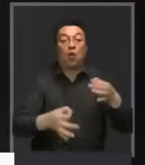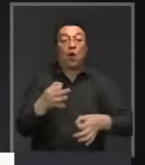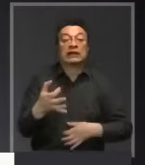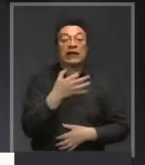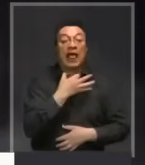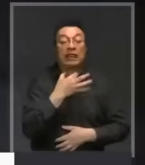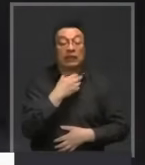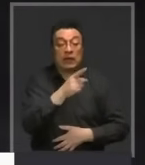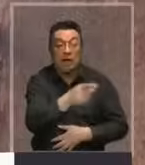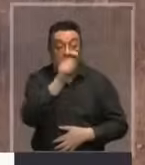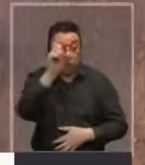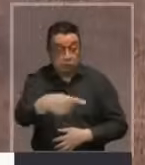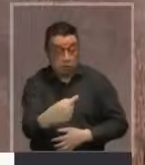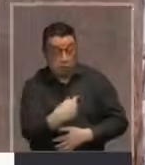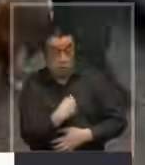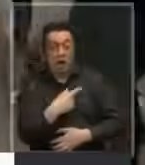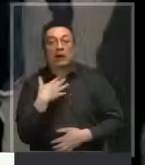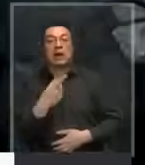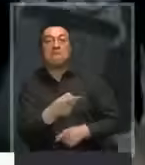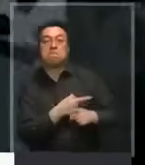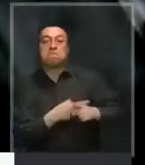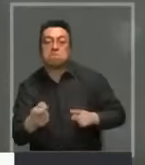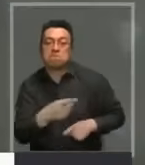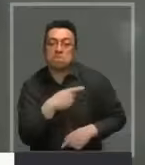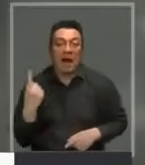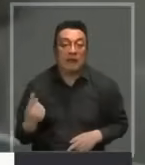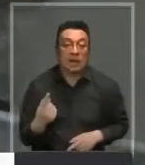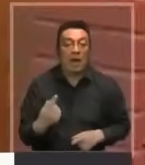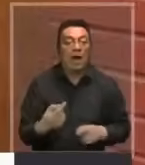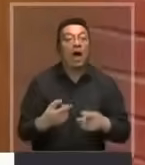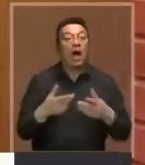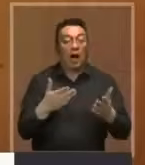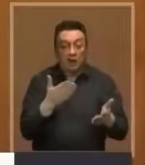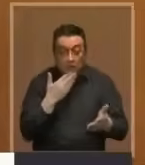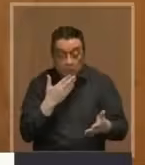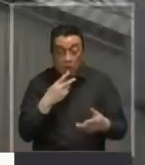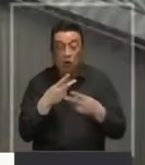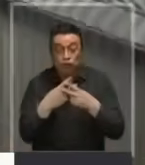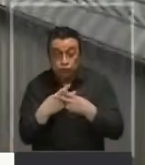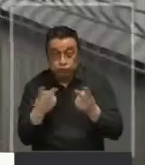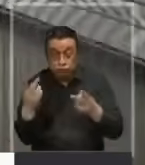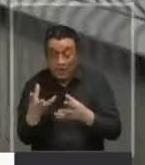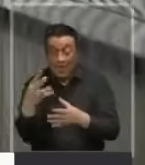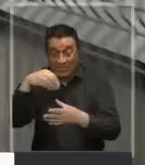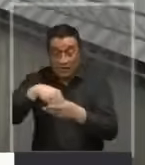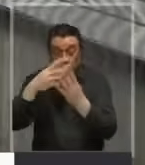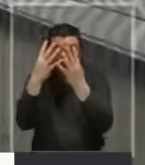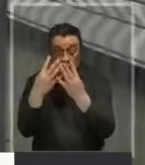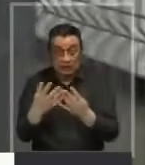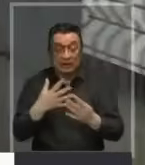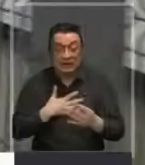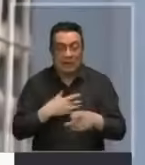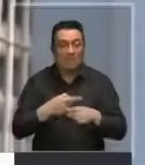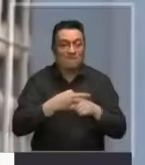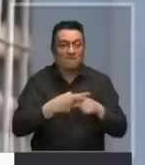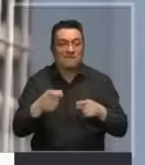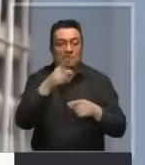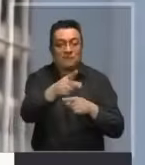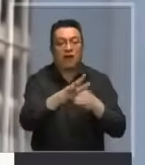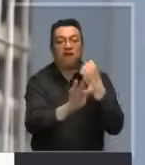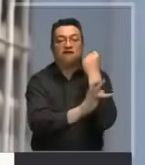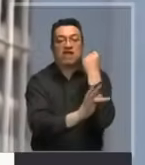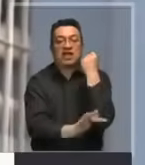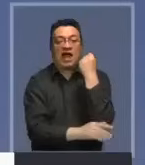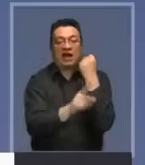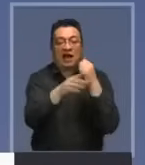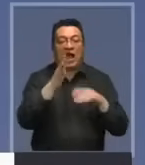fallado contra miembros del clan. Y también se ha conocido desde la cárcel de intentos por atentar contra el fiscal que sigue la causa en